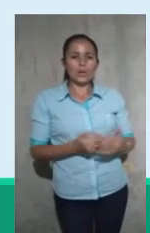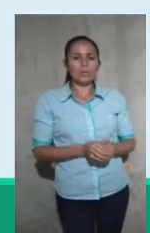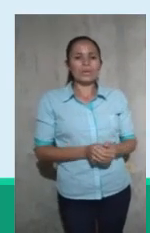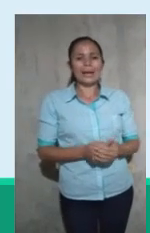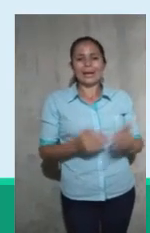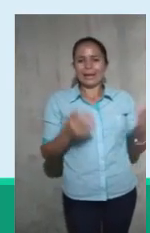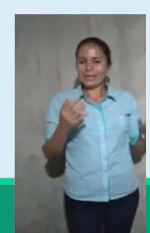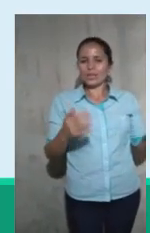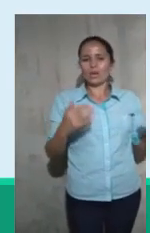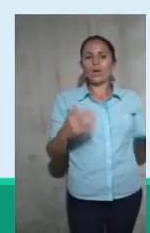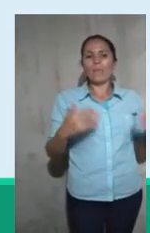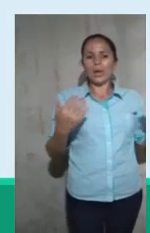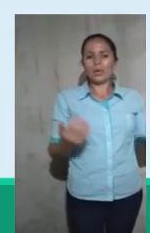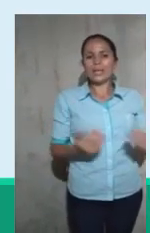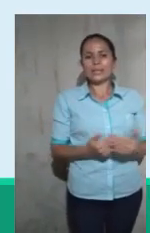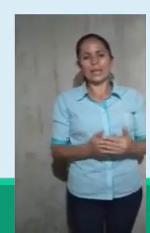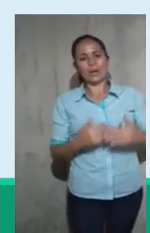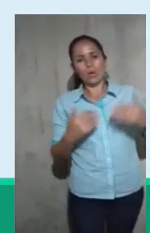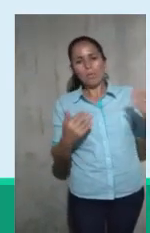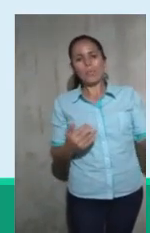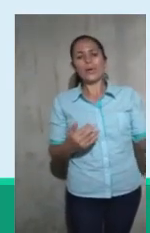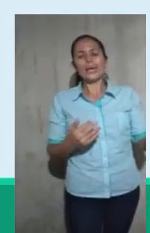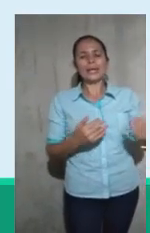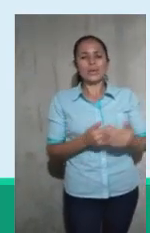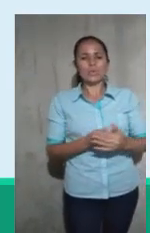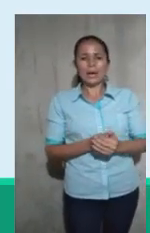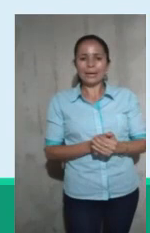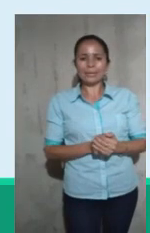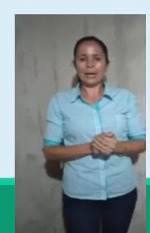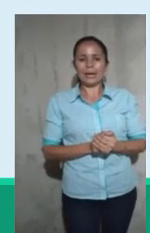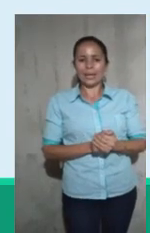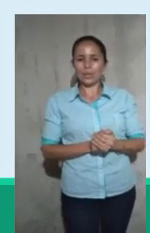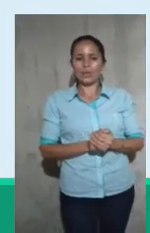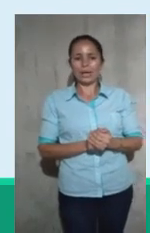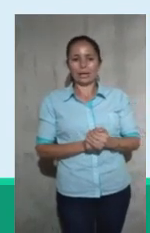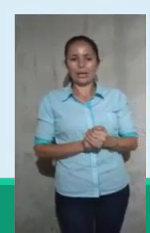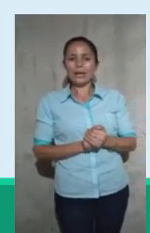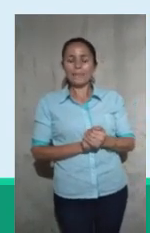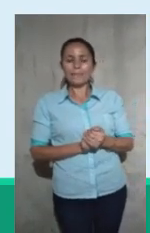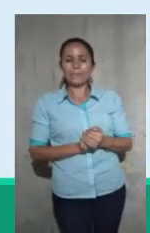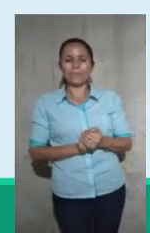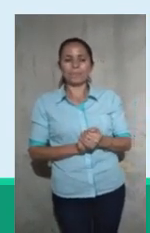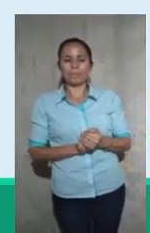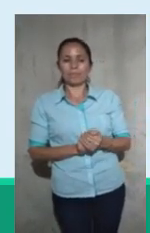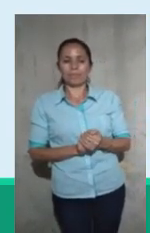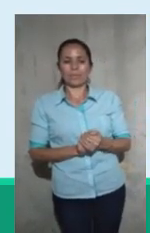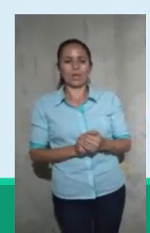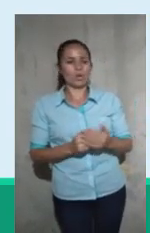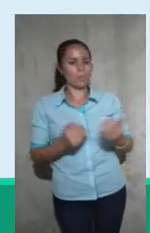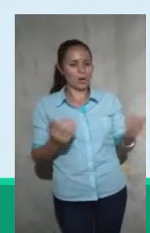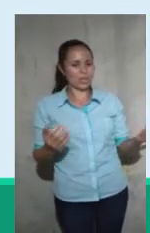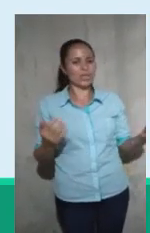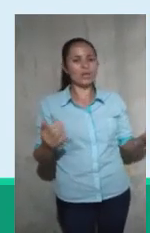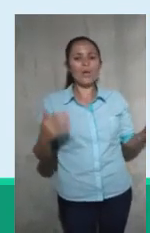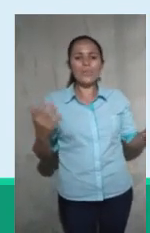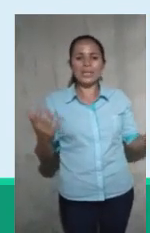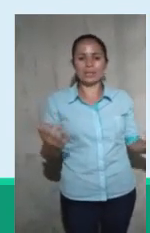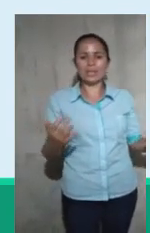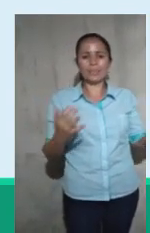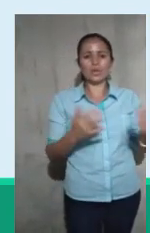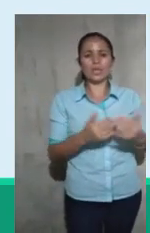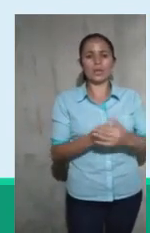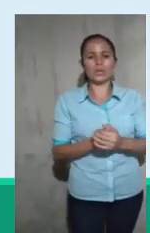Tenemos como pregunta, ¿qué son los valores y cómo pueden ayudarte a elegir una carrera? Los valores son